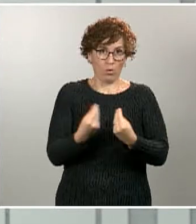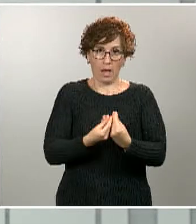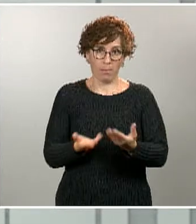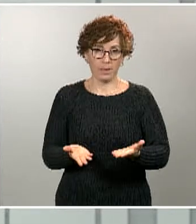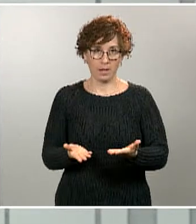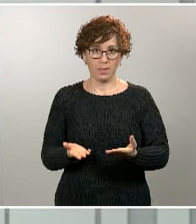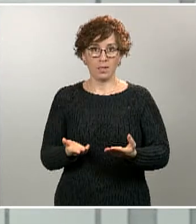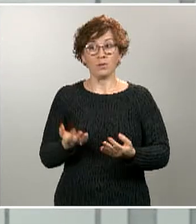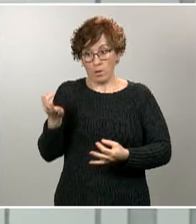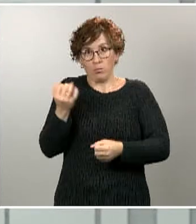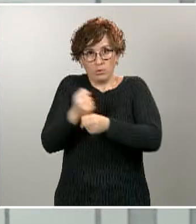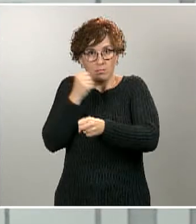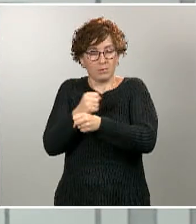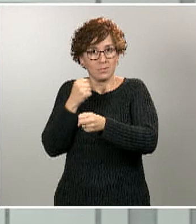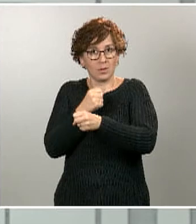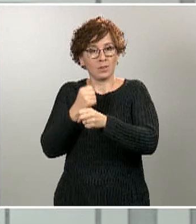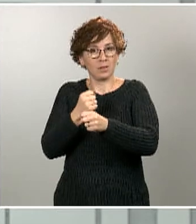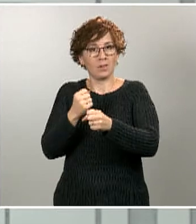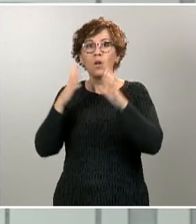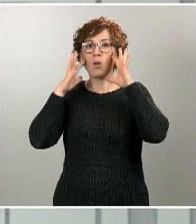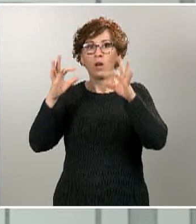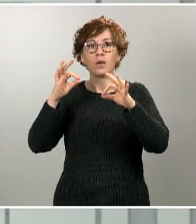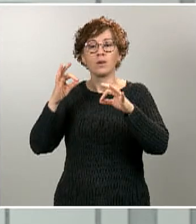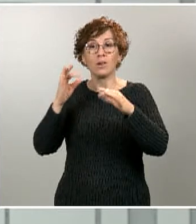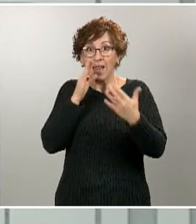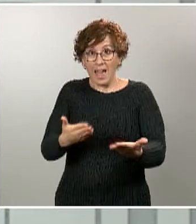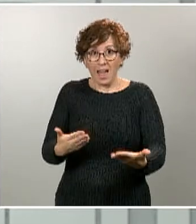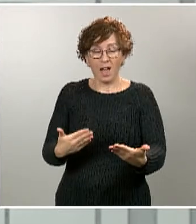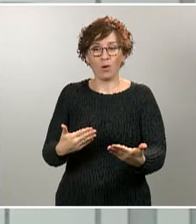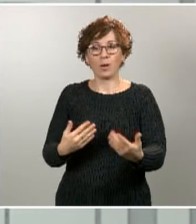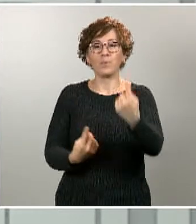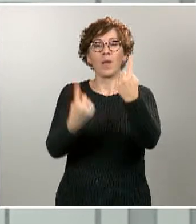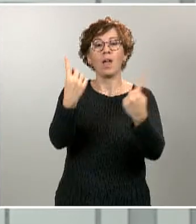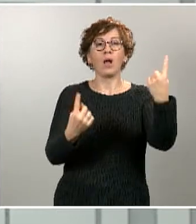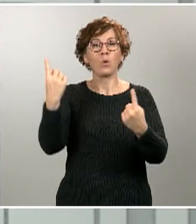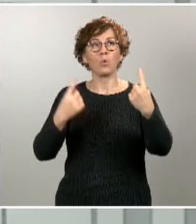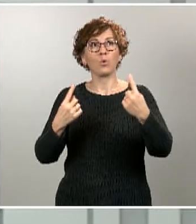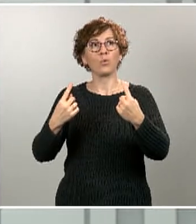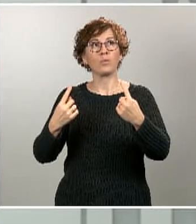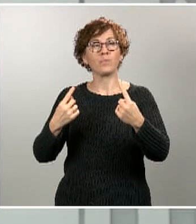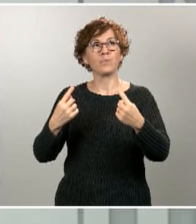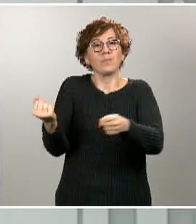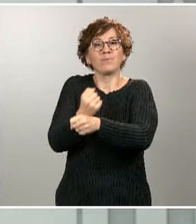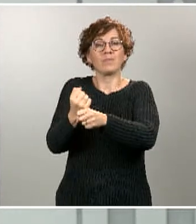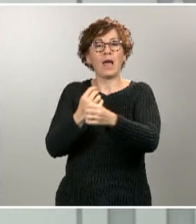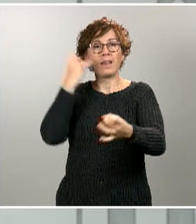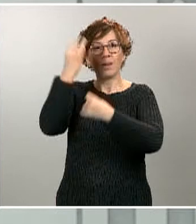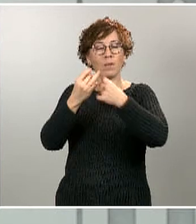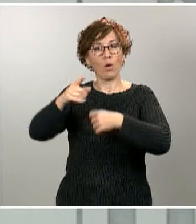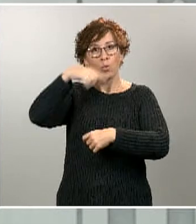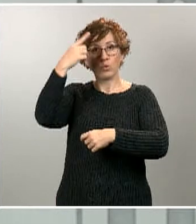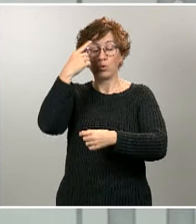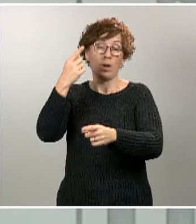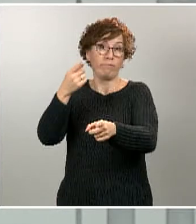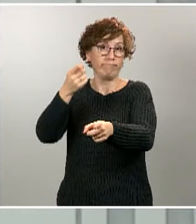este momento, en donde determinadas actividades culturales, determinada industria cultural está sufriendo una parte muy